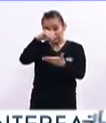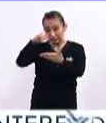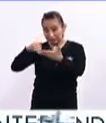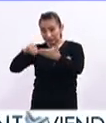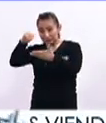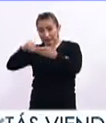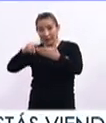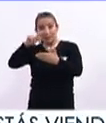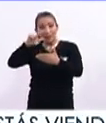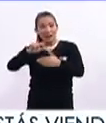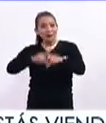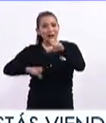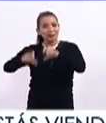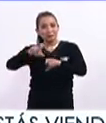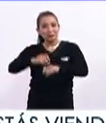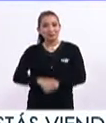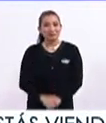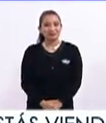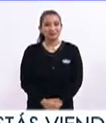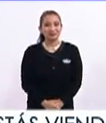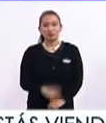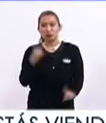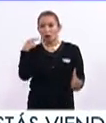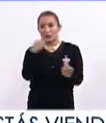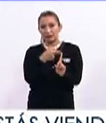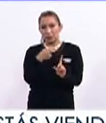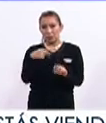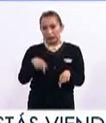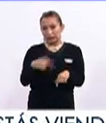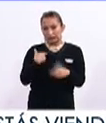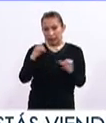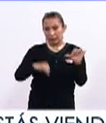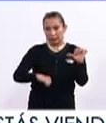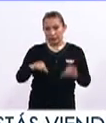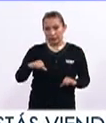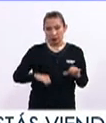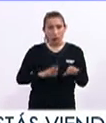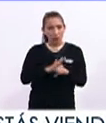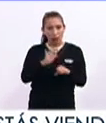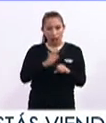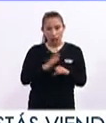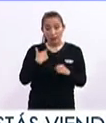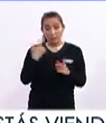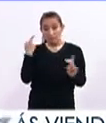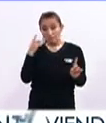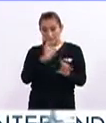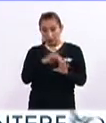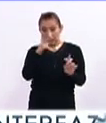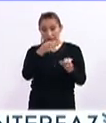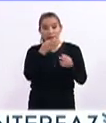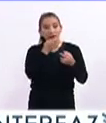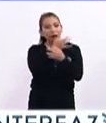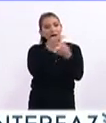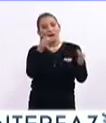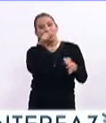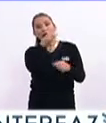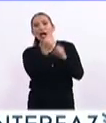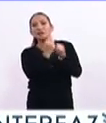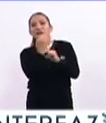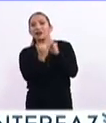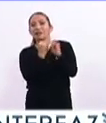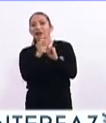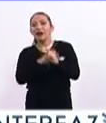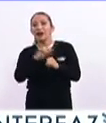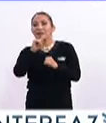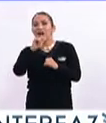tabla periódica de los elementos químicos. Los objetivos que tenemos con esta actividad son, el principal es difundir el Año Internacional de